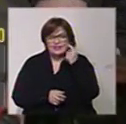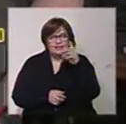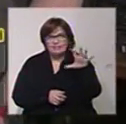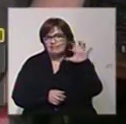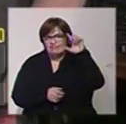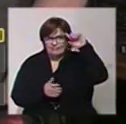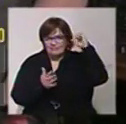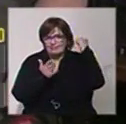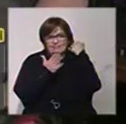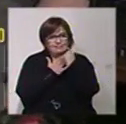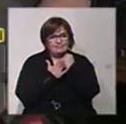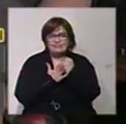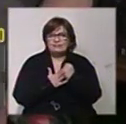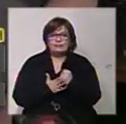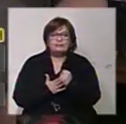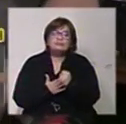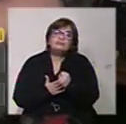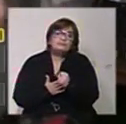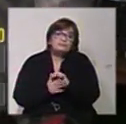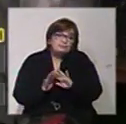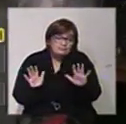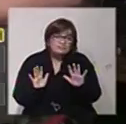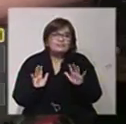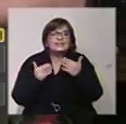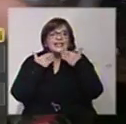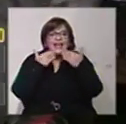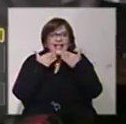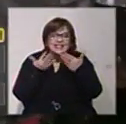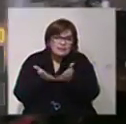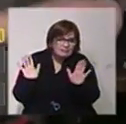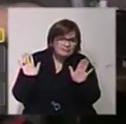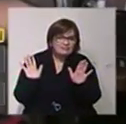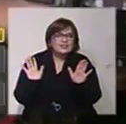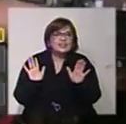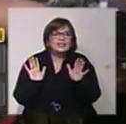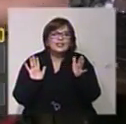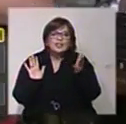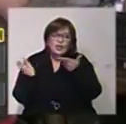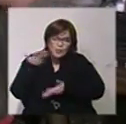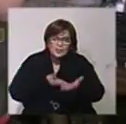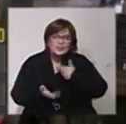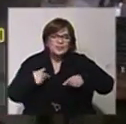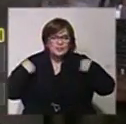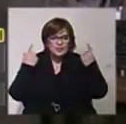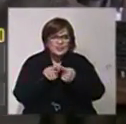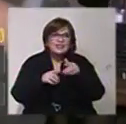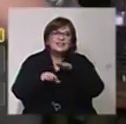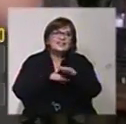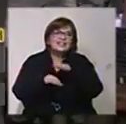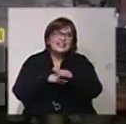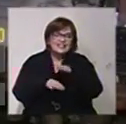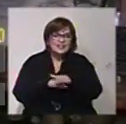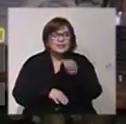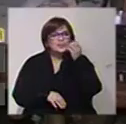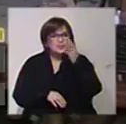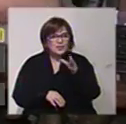¿verdad? Pero bien. Bueno, muchísimas gracias por abrirnos la puerta, por compartir estas anécdotas con nosotros. Te voy a felicitar porque el